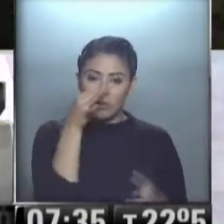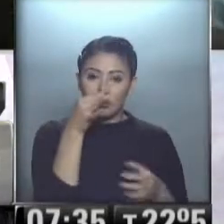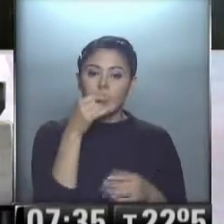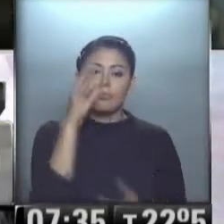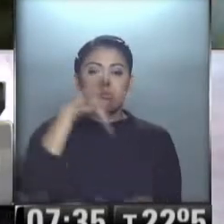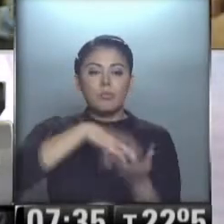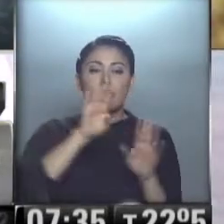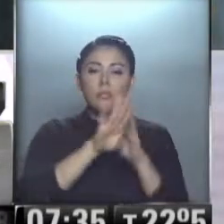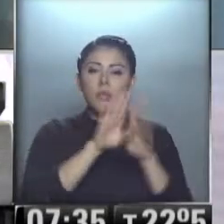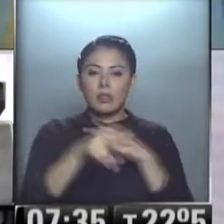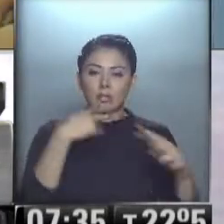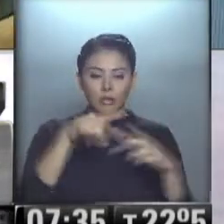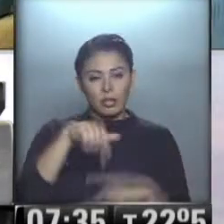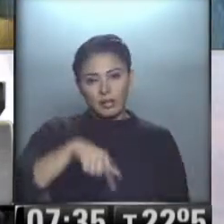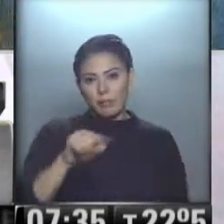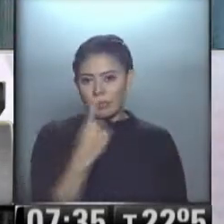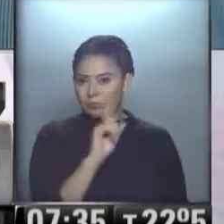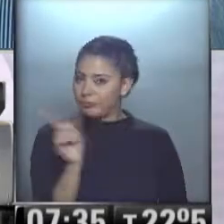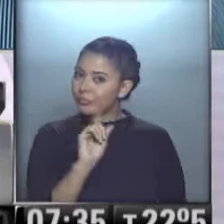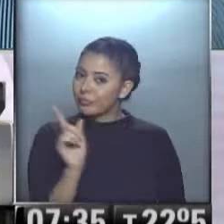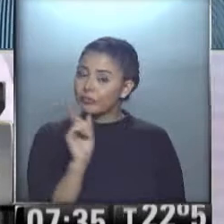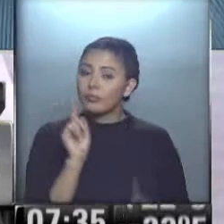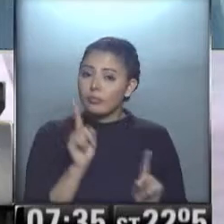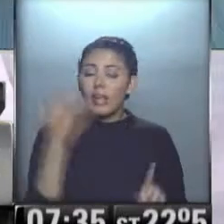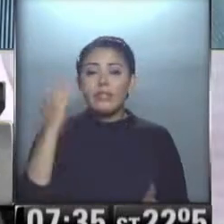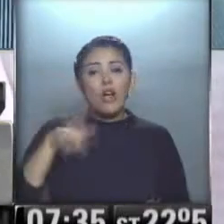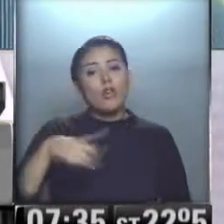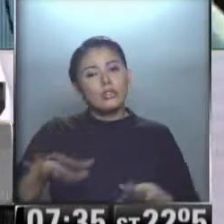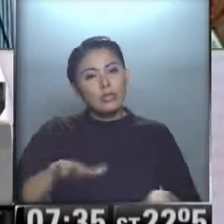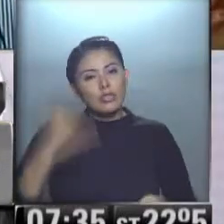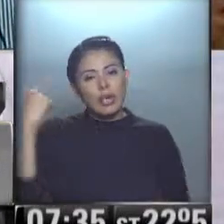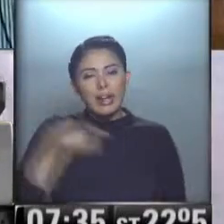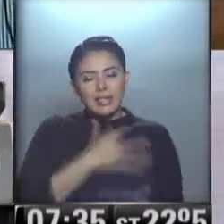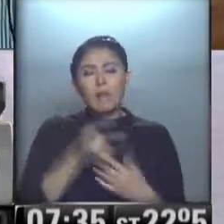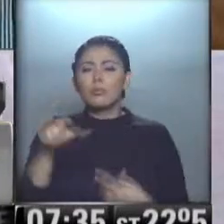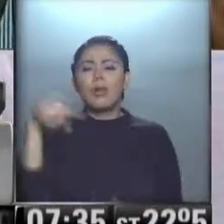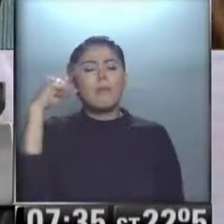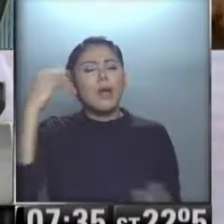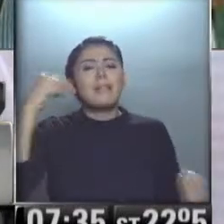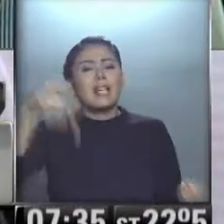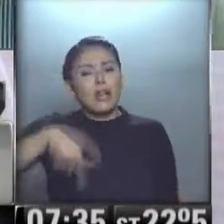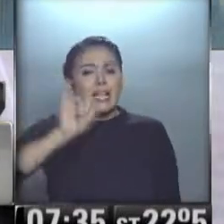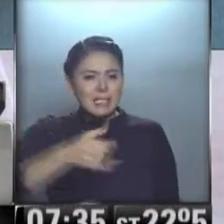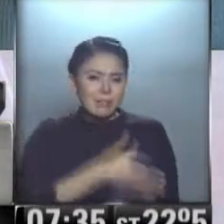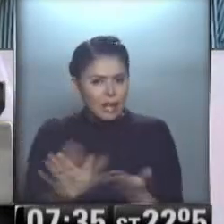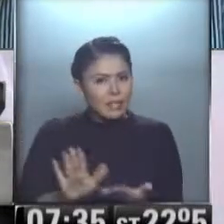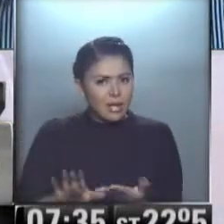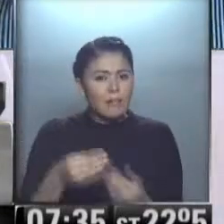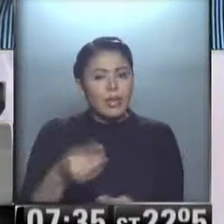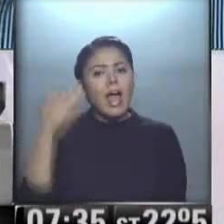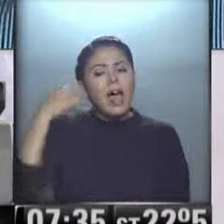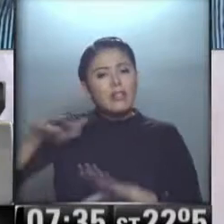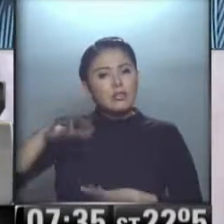del restaurante ante esta situación de desalojo. ¿Por qué creen que esta vez puede llegar a hacerse efectivo? ¿Qué diferencia hay con las